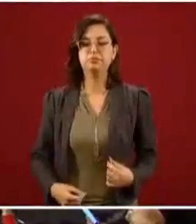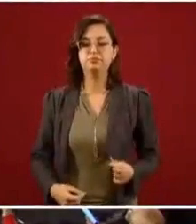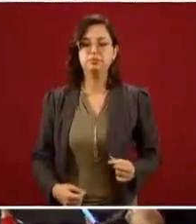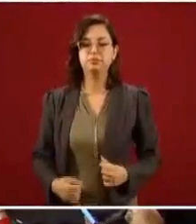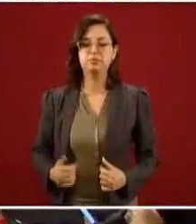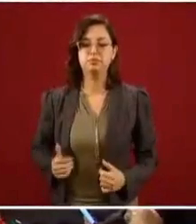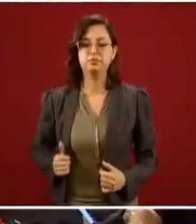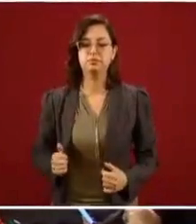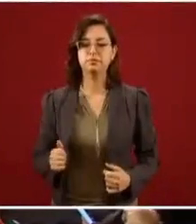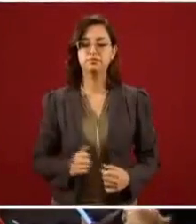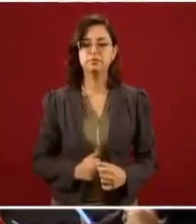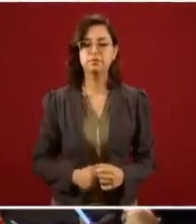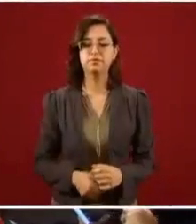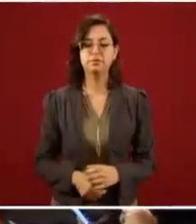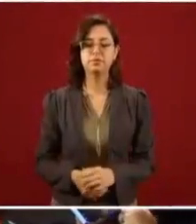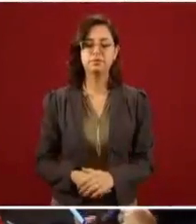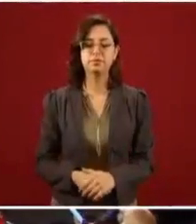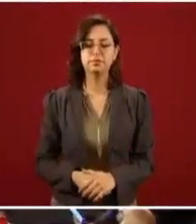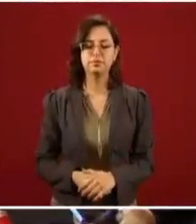Tenemos aquí